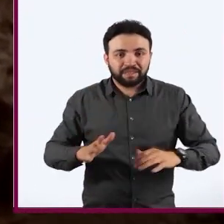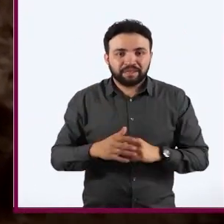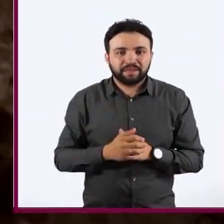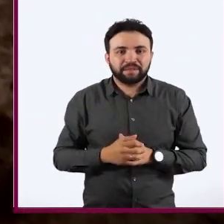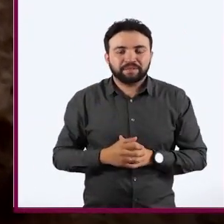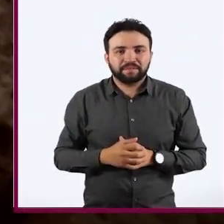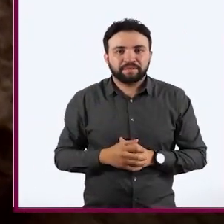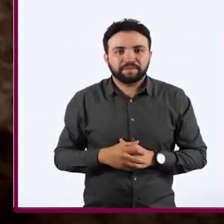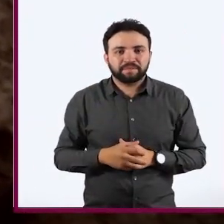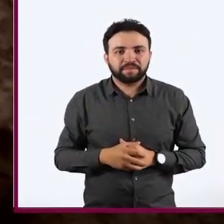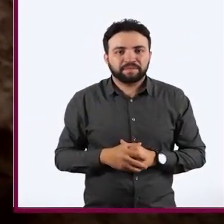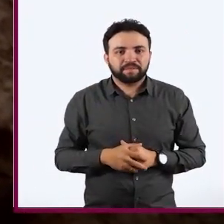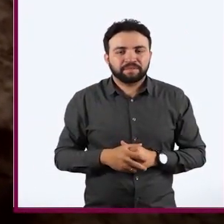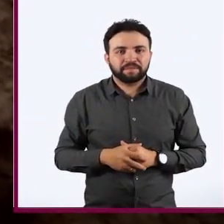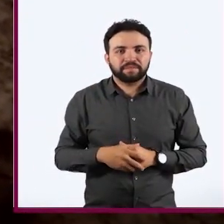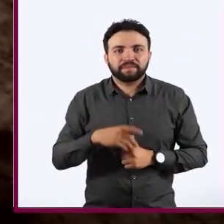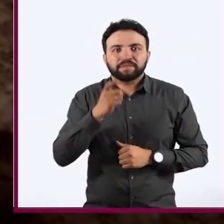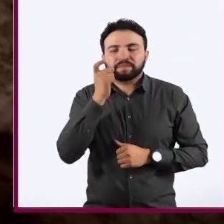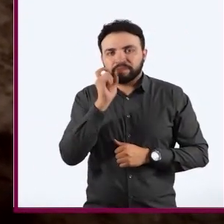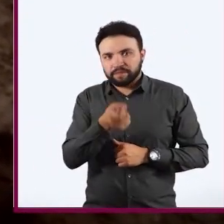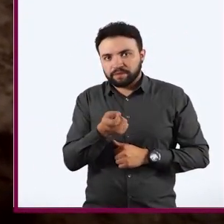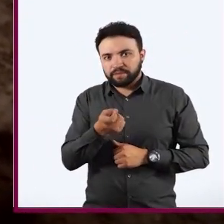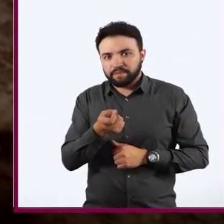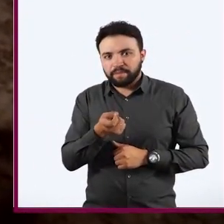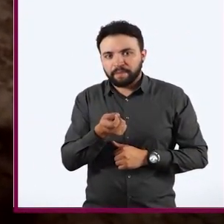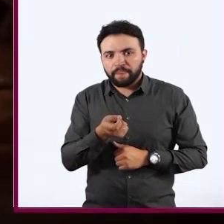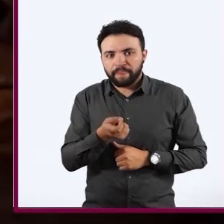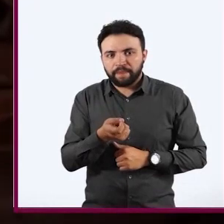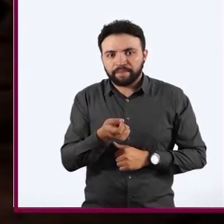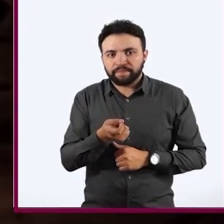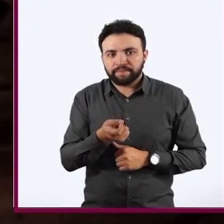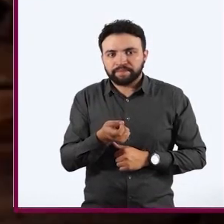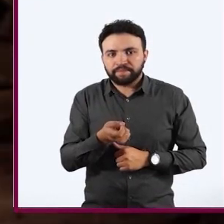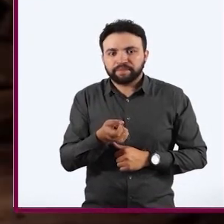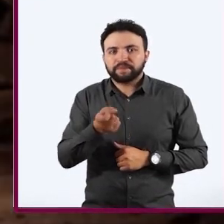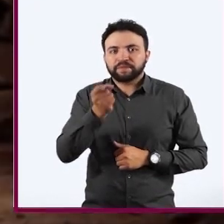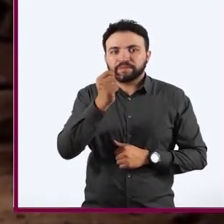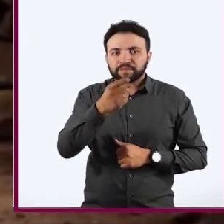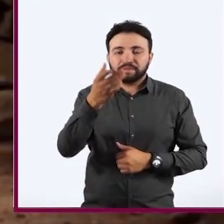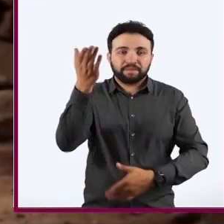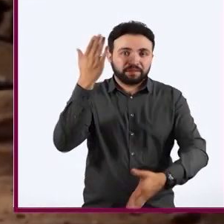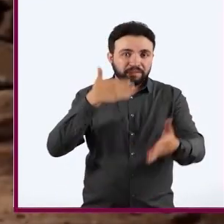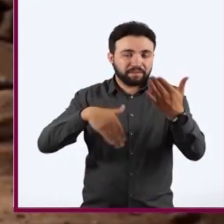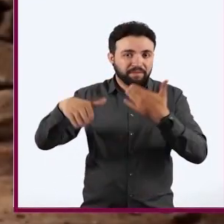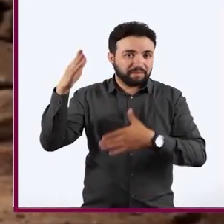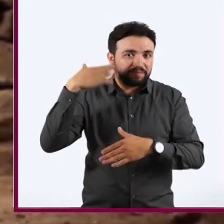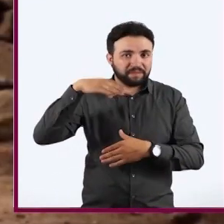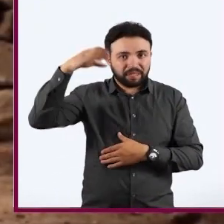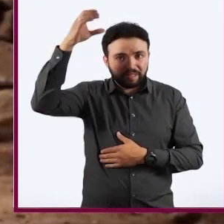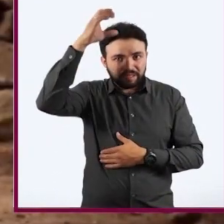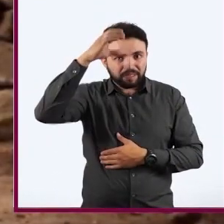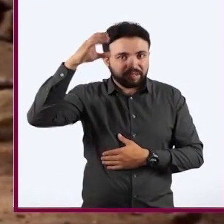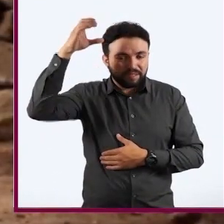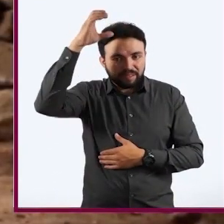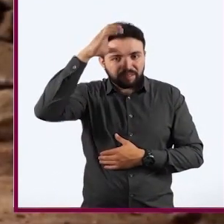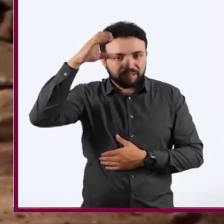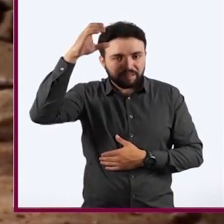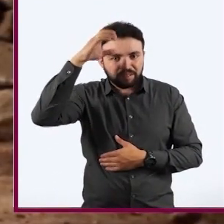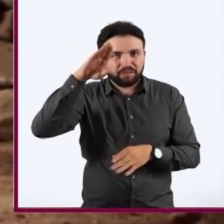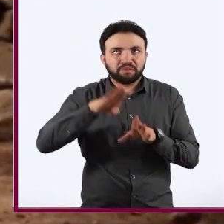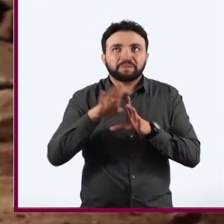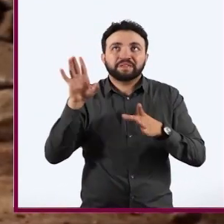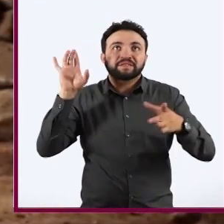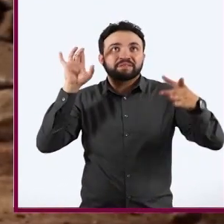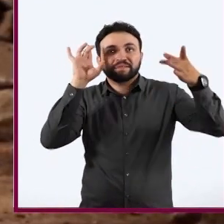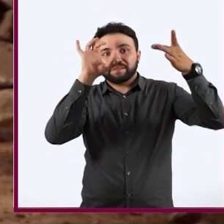los aspectos científicos que están vinculados con las observaciones astronómicas, nos hablan mucho más de la vida cotidiana, nos